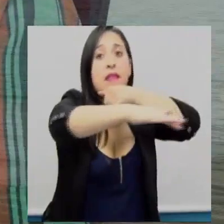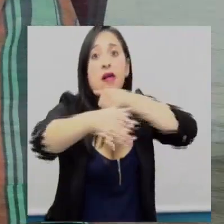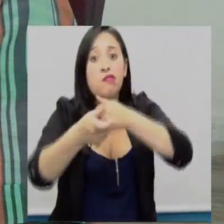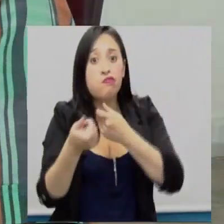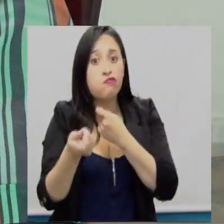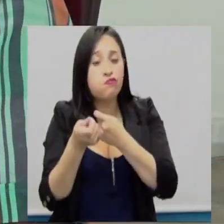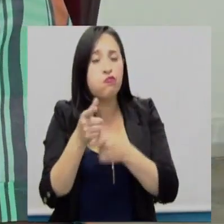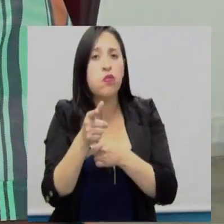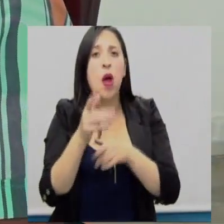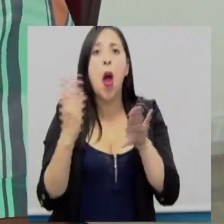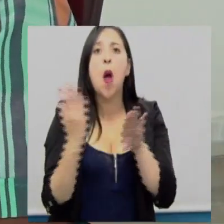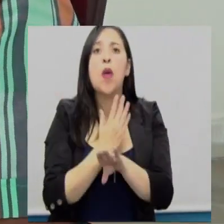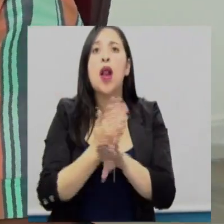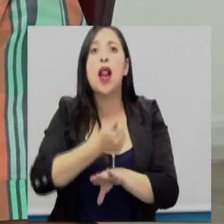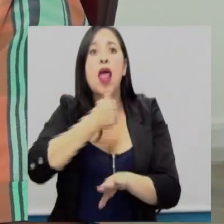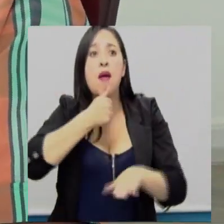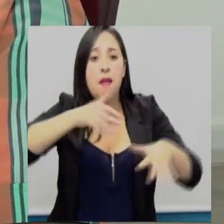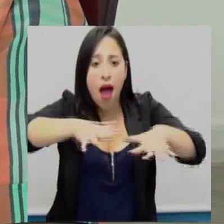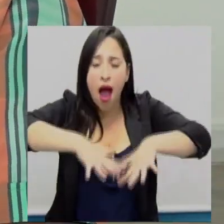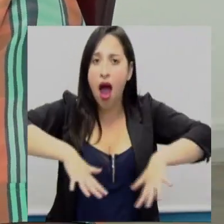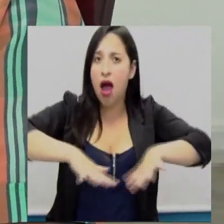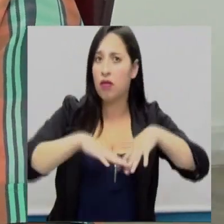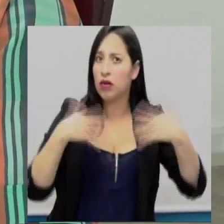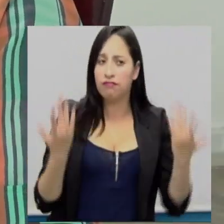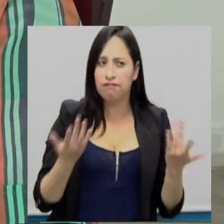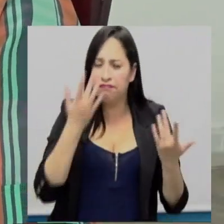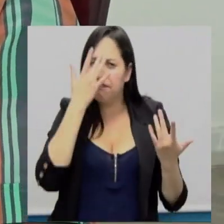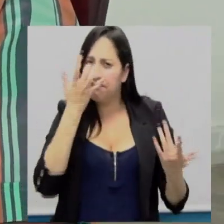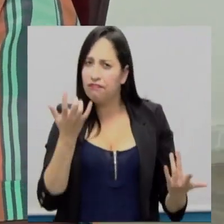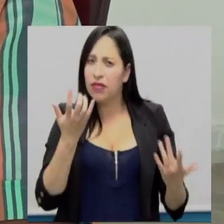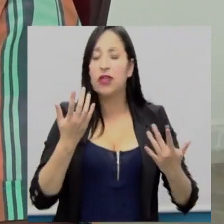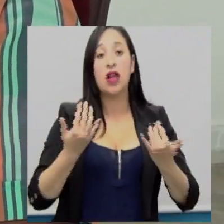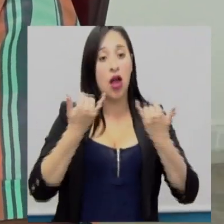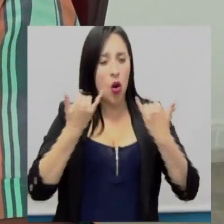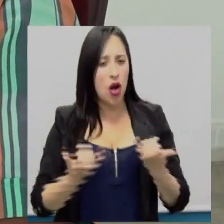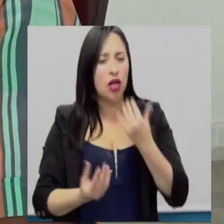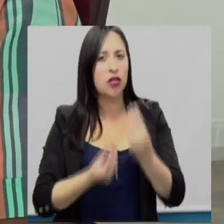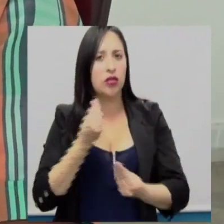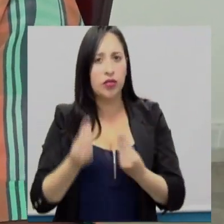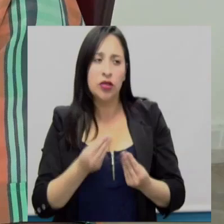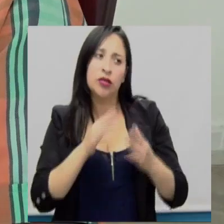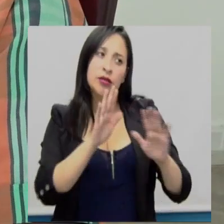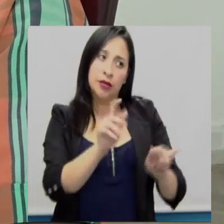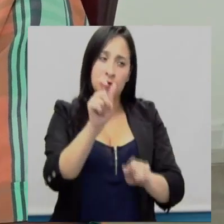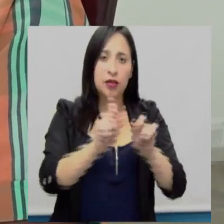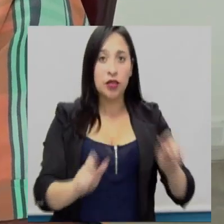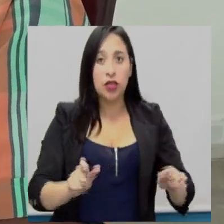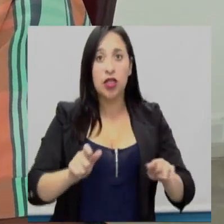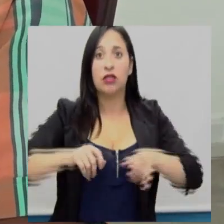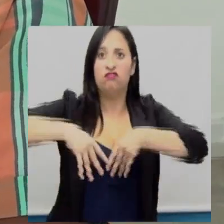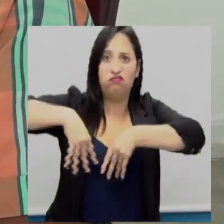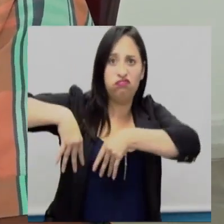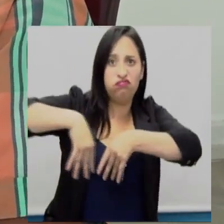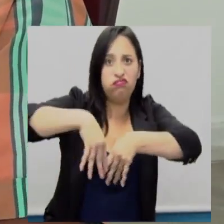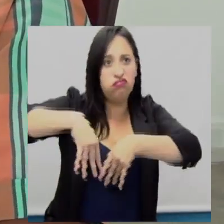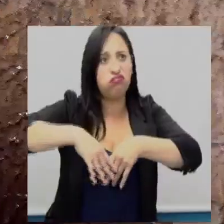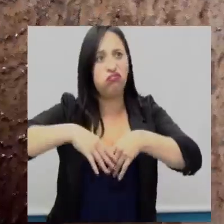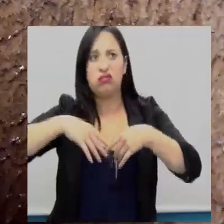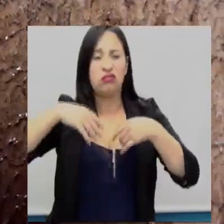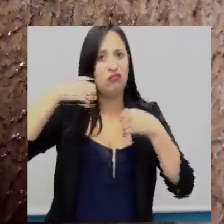estamos prácticamente que calmando el ánimo de las personas porque las personas quieren salir a